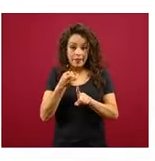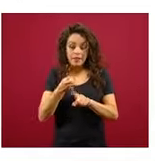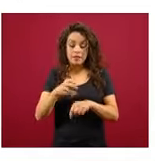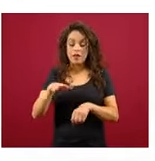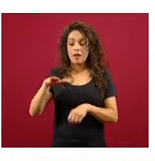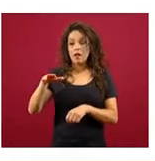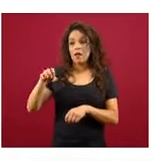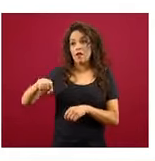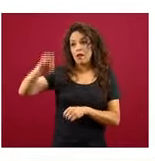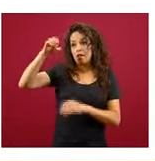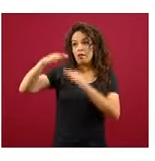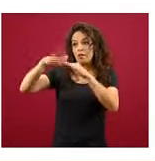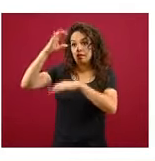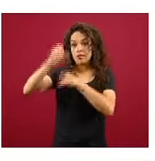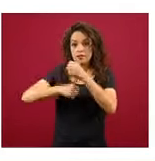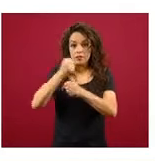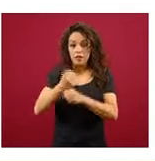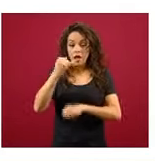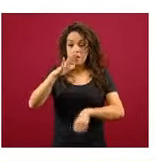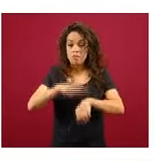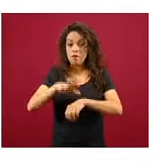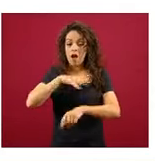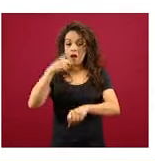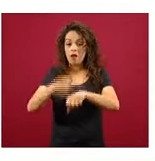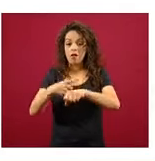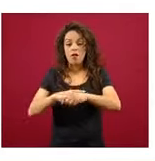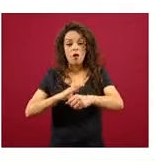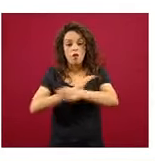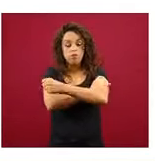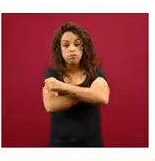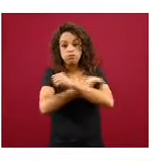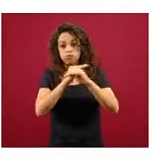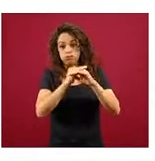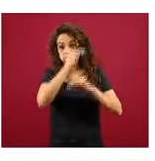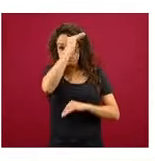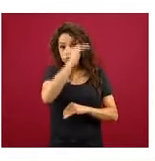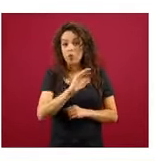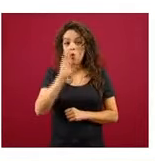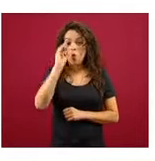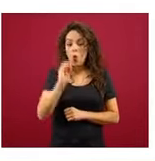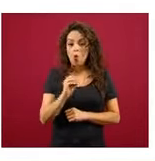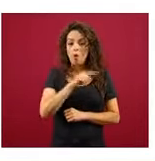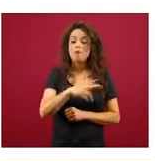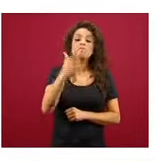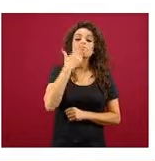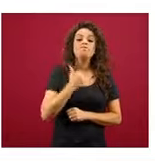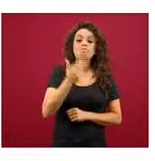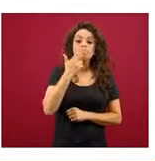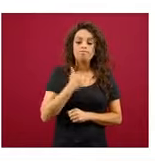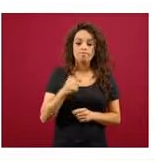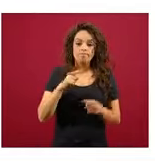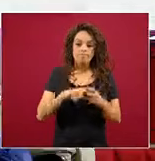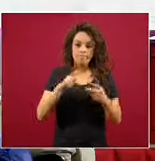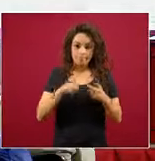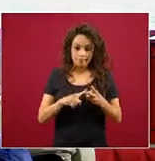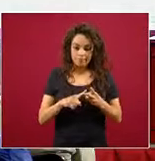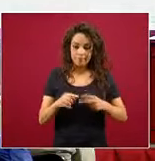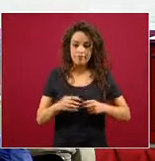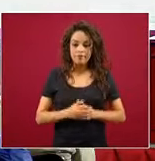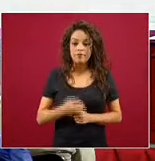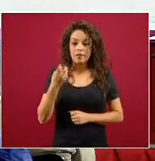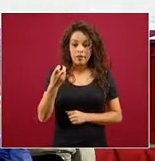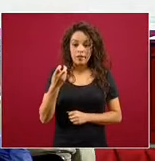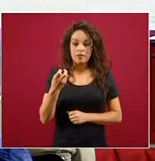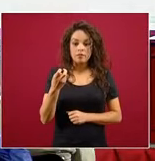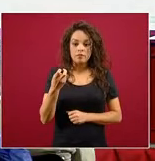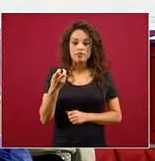y diabetes. Hablábamos de comorbilidades que están relacionadas con enfermedades crónico-degenerativas y que las podemos ver muchas veces con